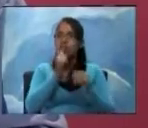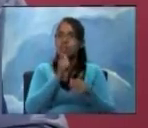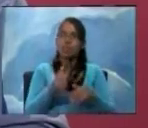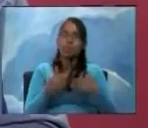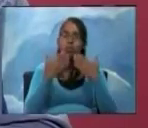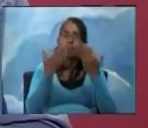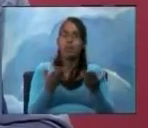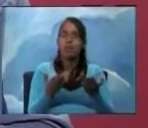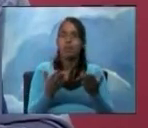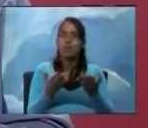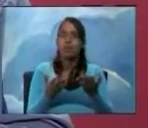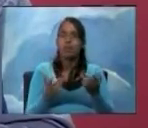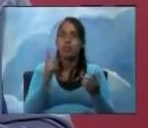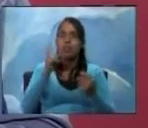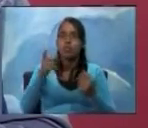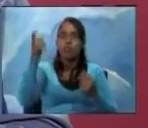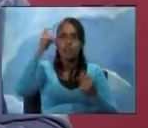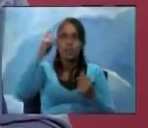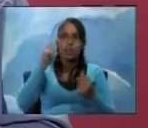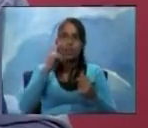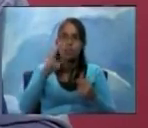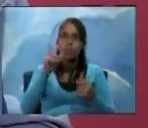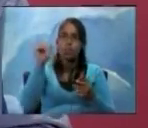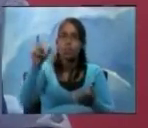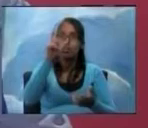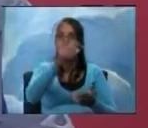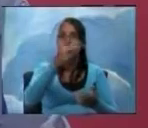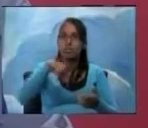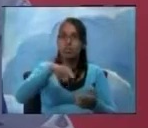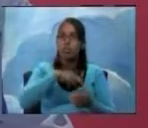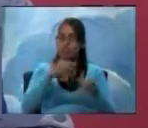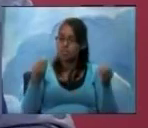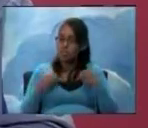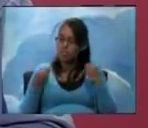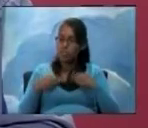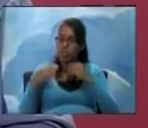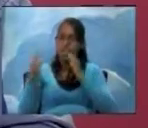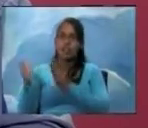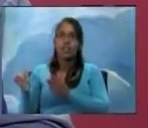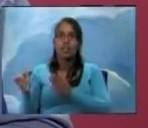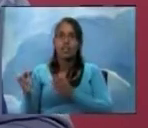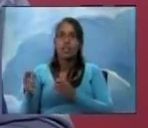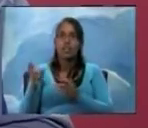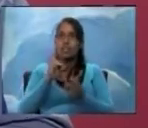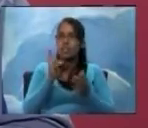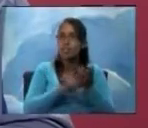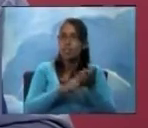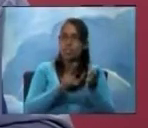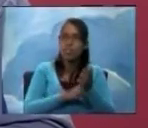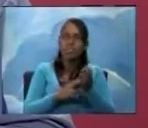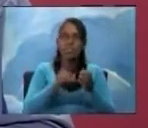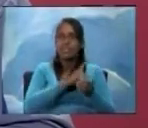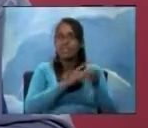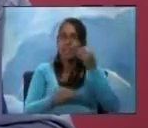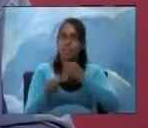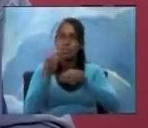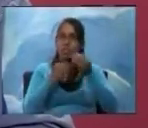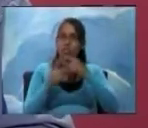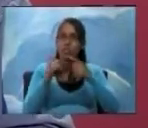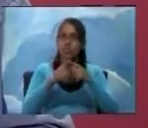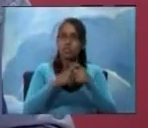dar? Un día vimos una necesidad en nuestra vecina. Y de verdad había una necesidad de alimento.